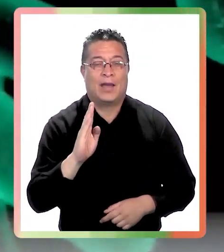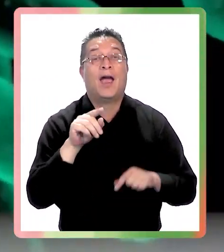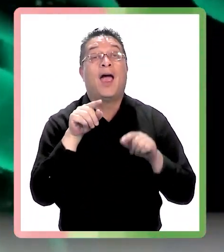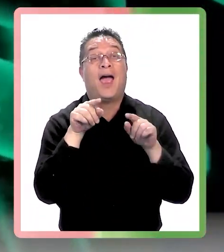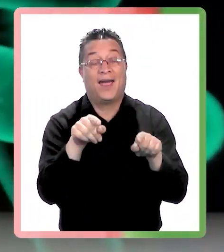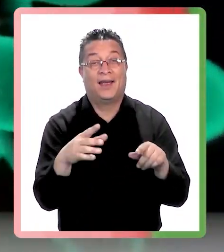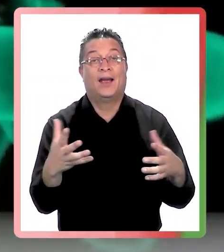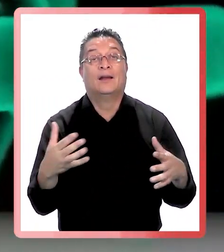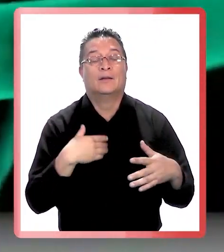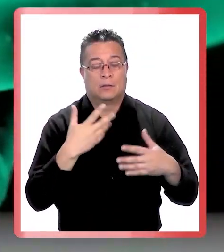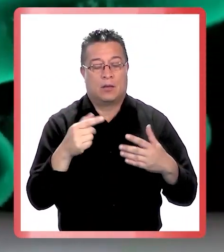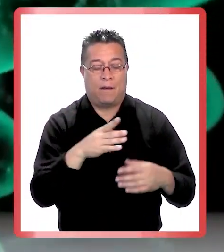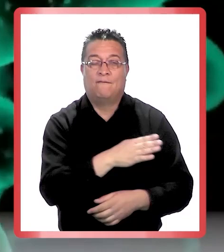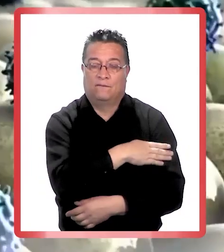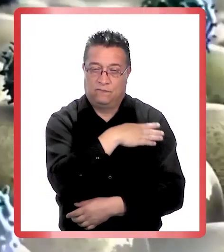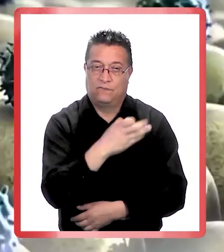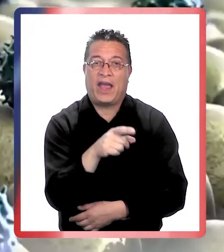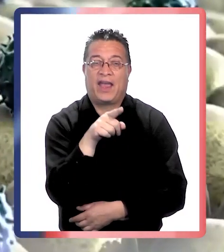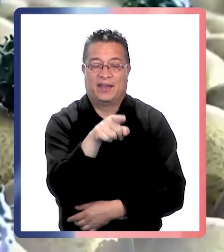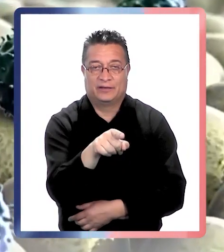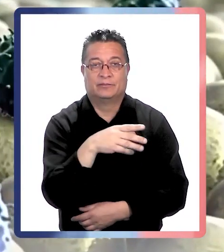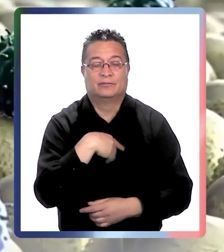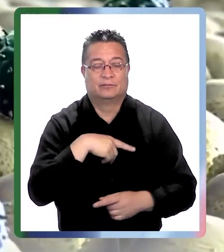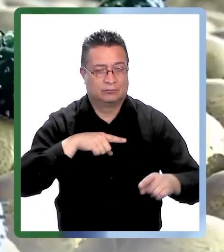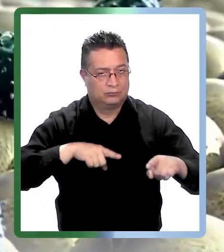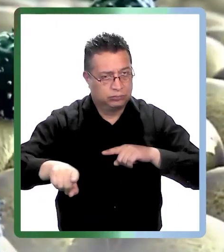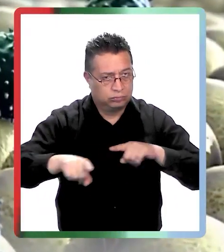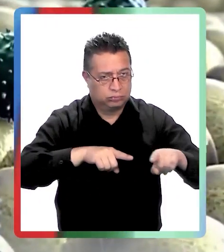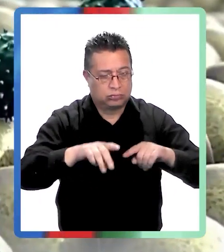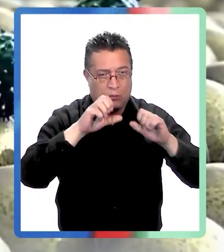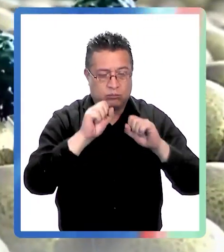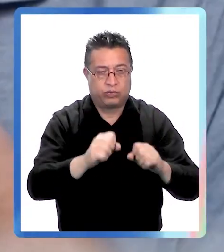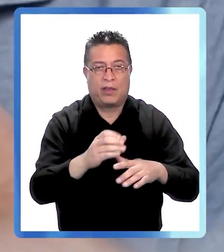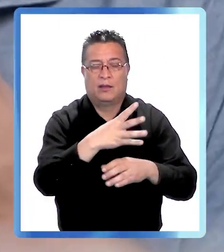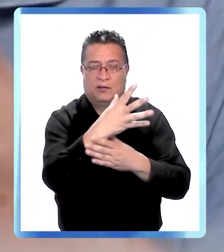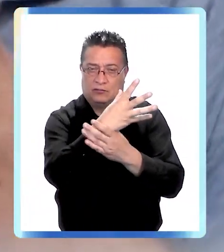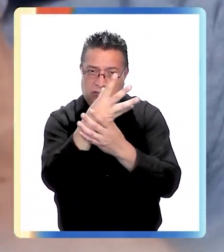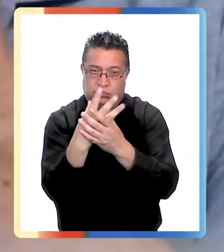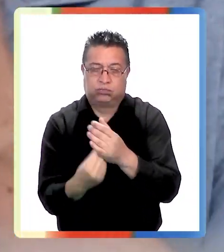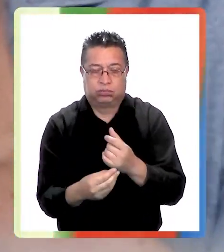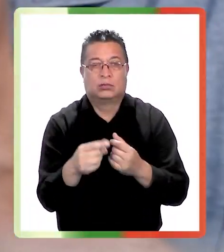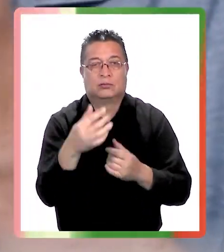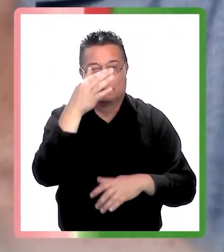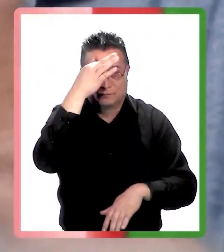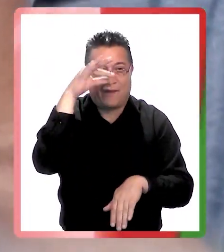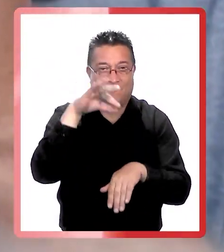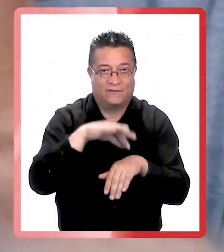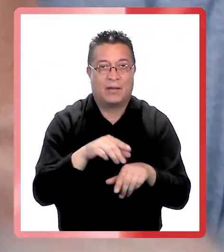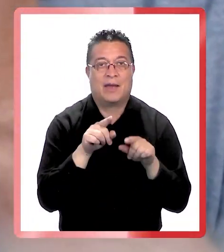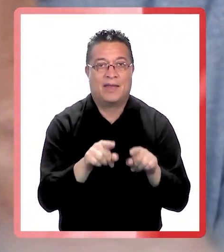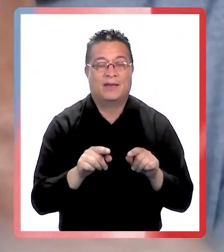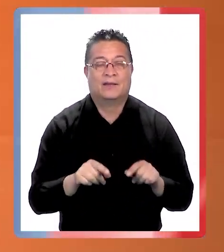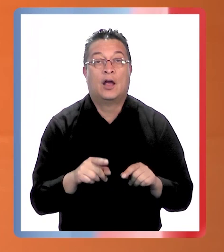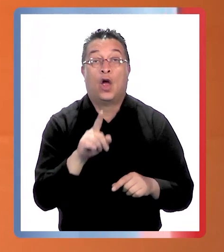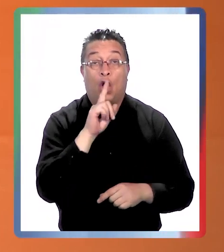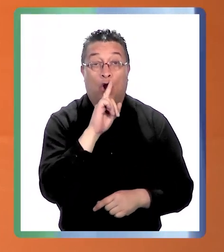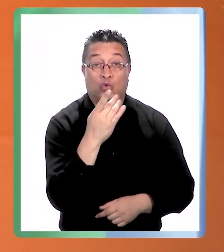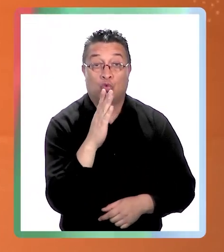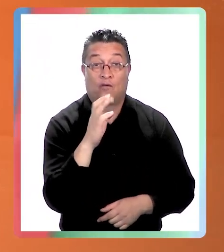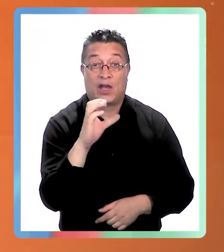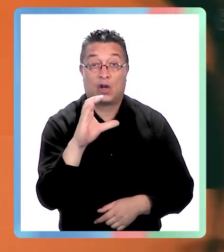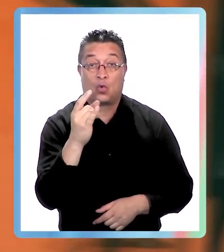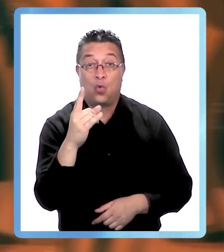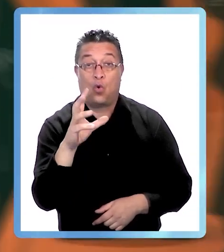transmite esperanza en generar conciencia y acciones concretas hacia la eliminación de la tuberculosis. La tuberculosis se